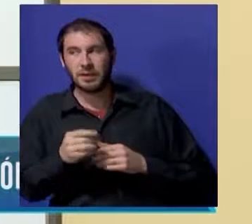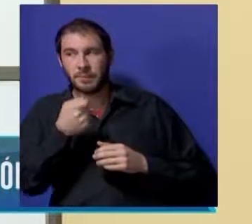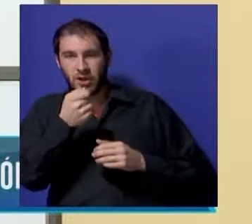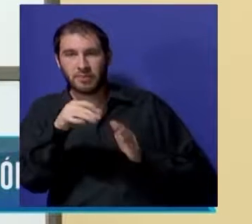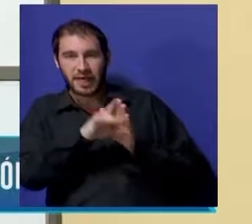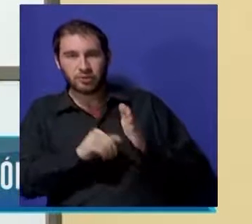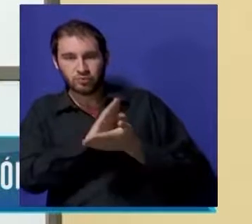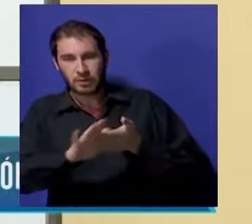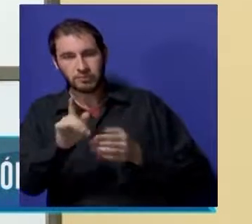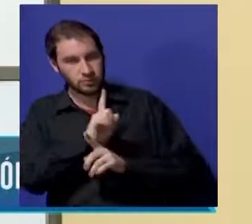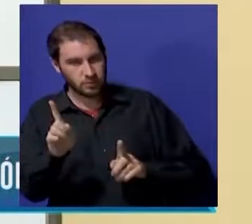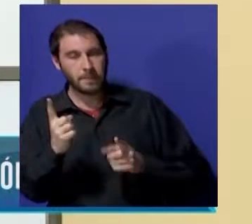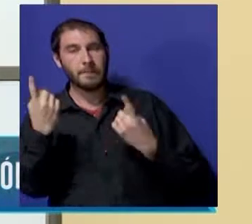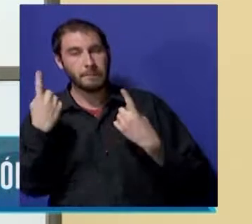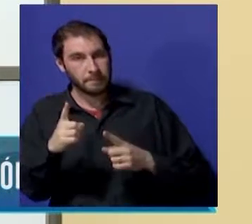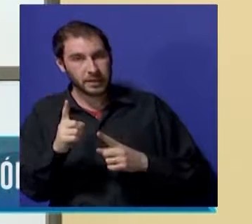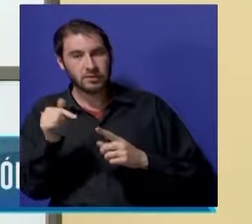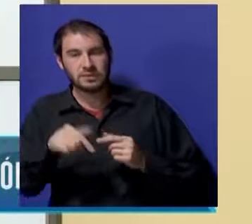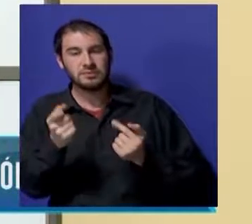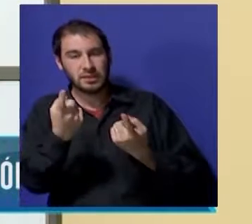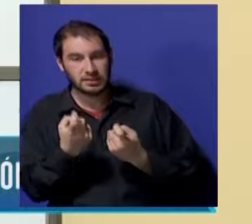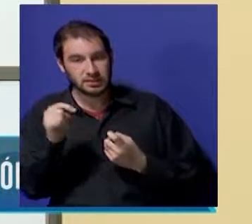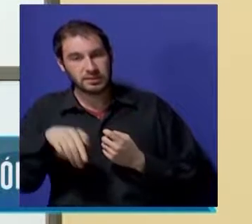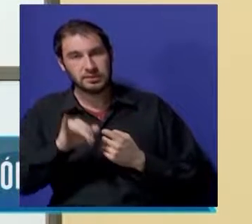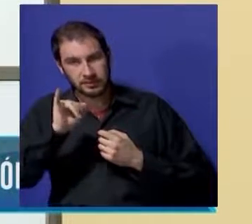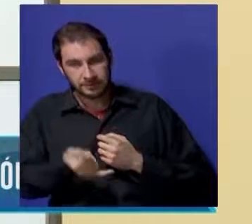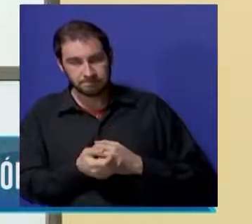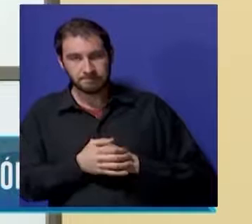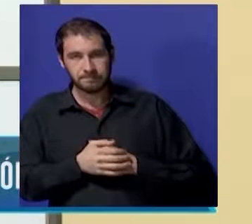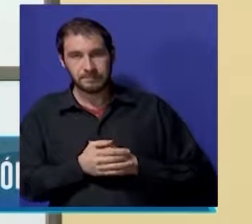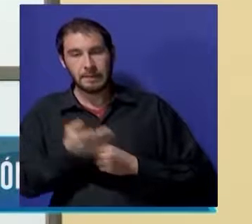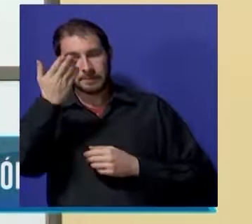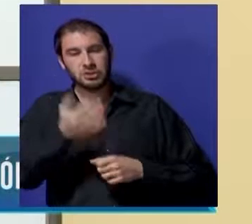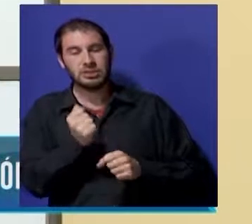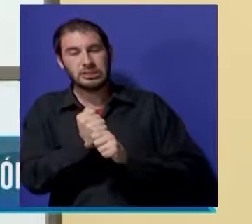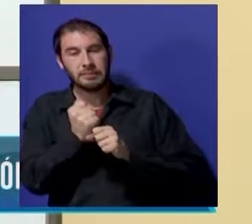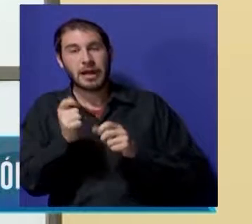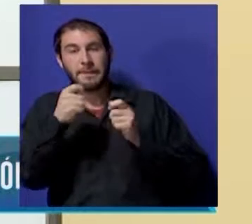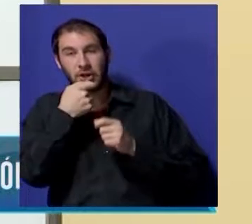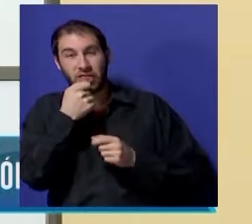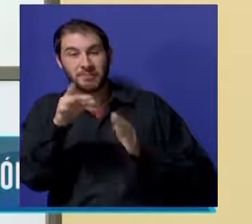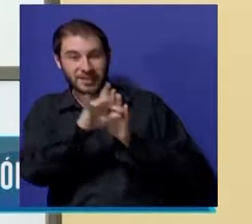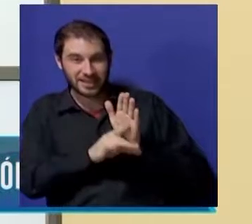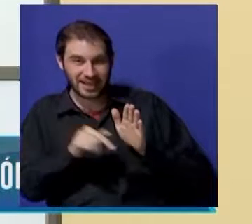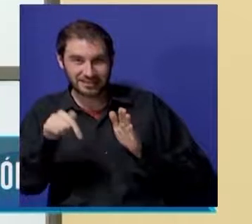es nuevo, claro, pero sí se ha vuelto una necesidad. Y cuando uno trabaja sobre periodismo de